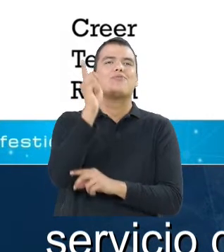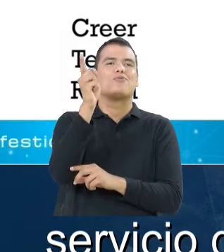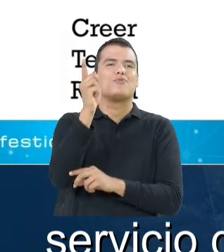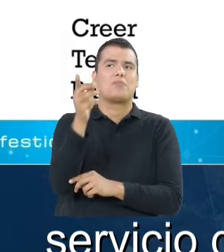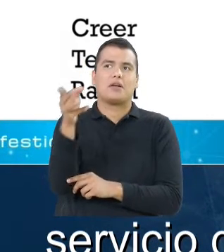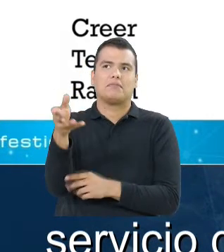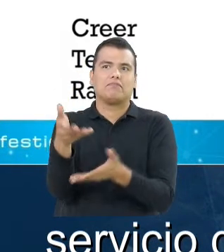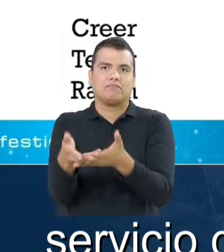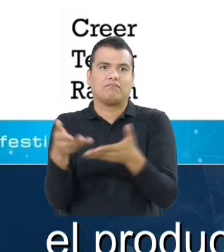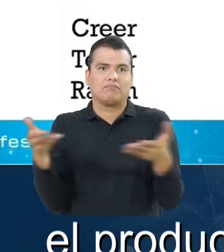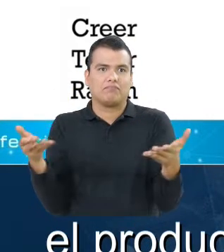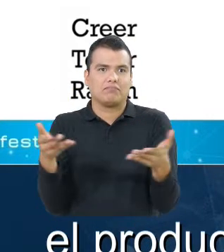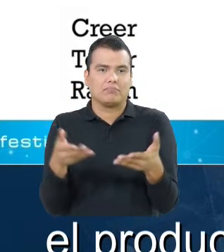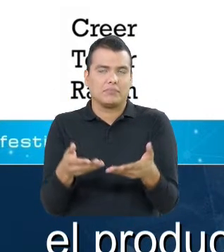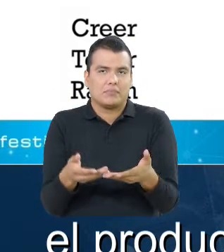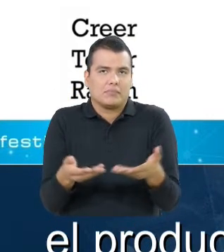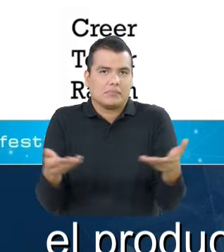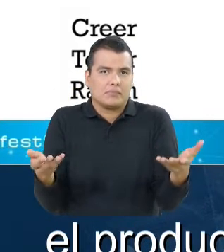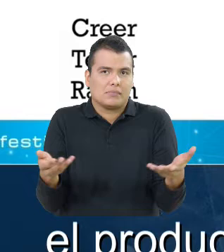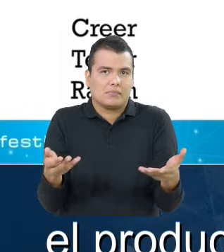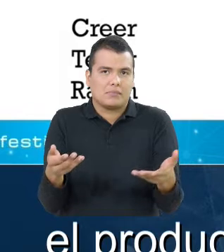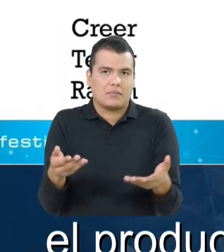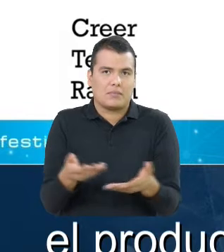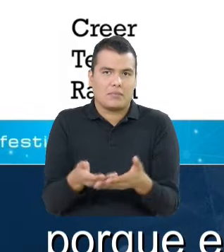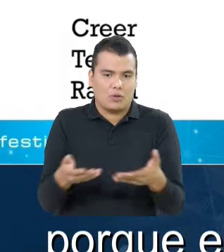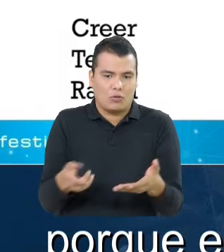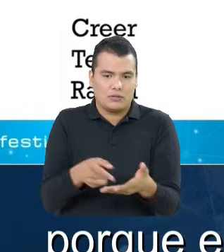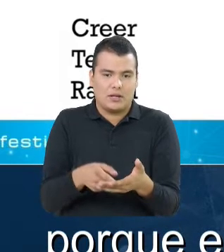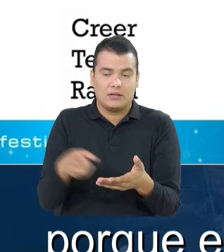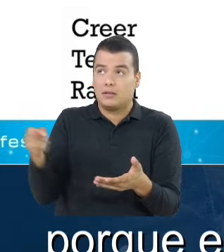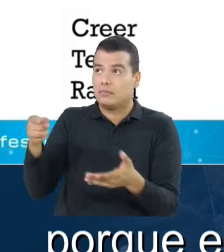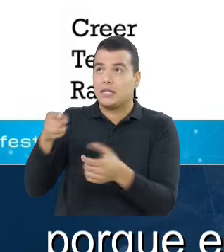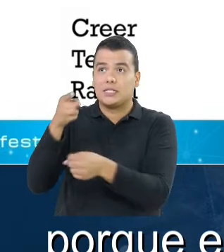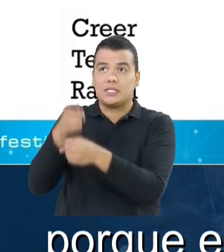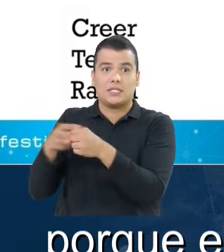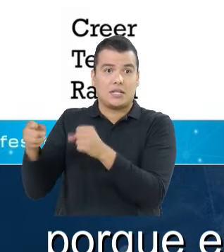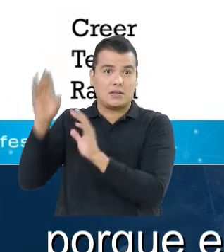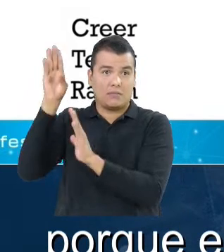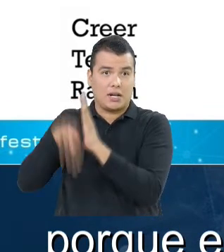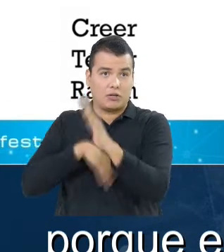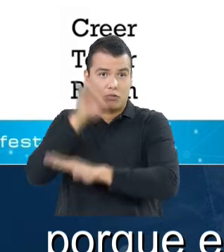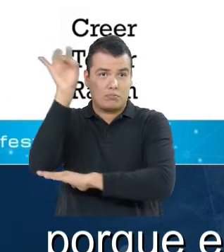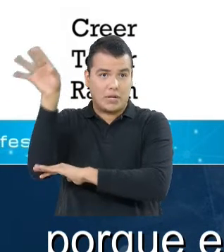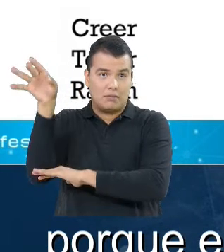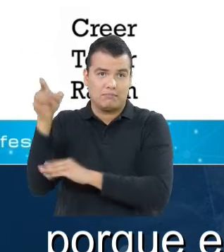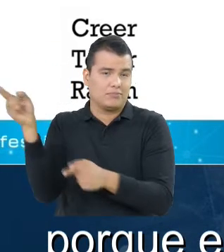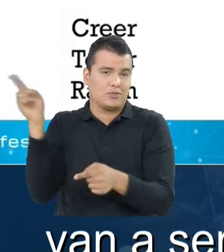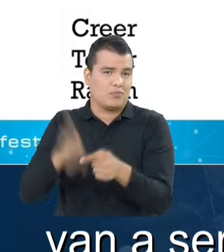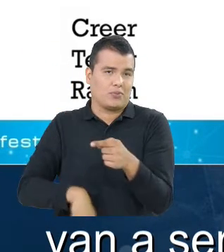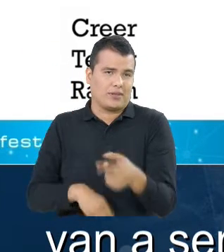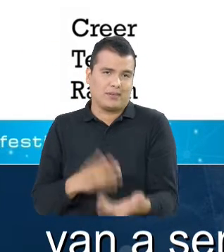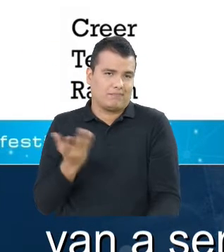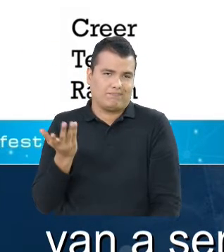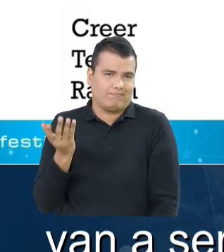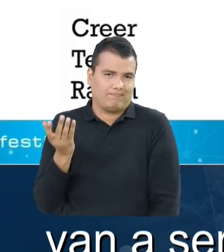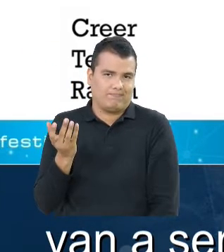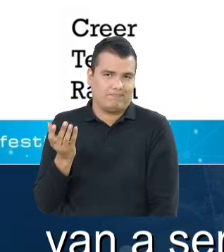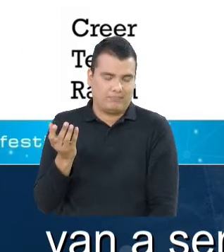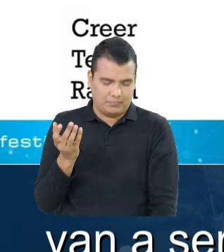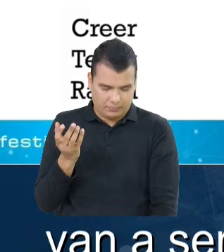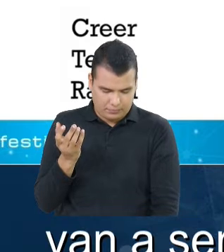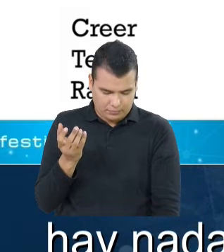producto físico, nunca van a ser más baratos que China. Punto. No hay nada que hacer y nunca van a poder competir por precio con